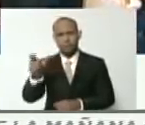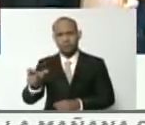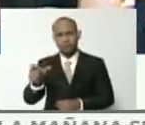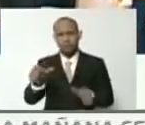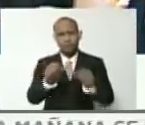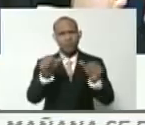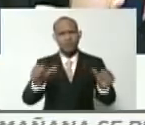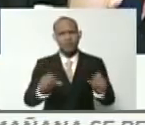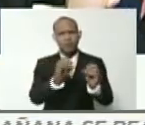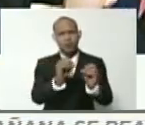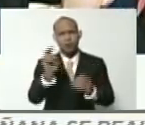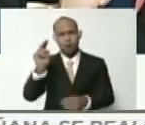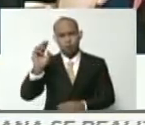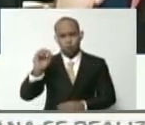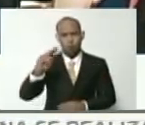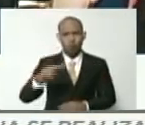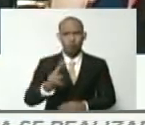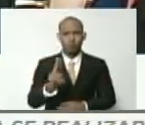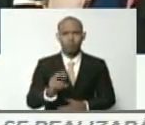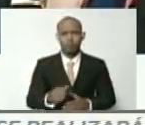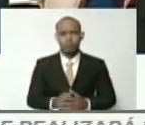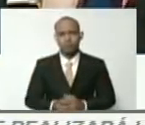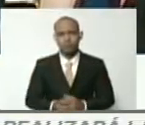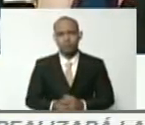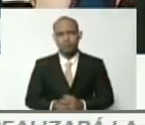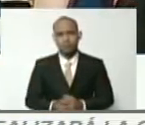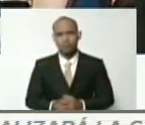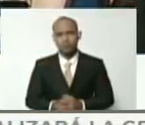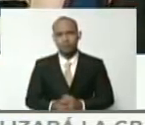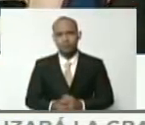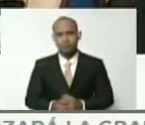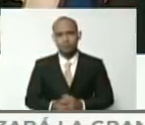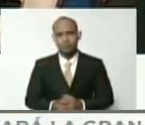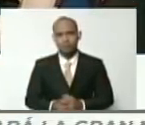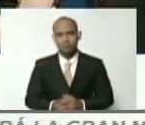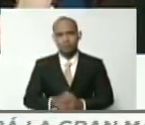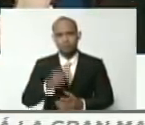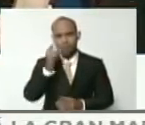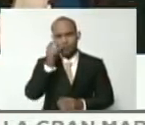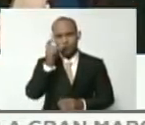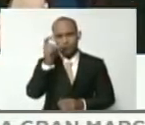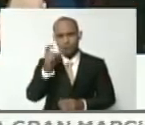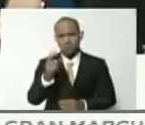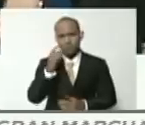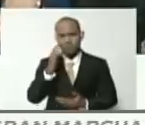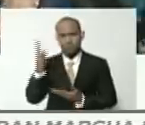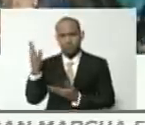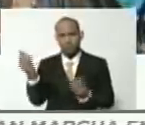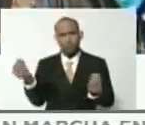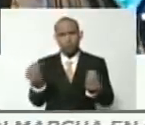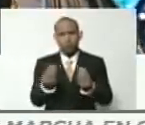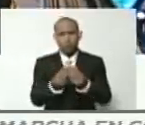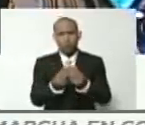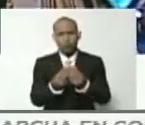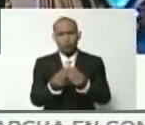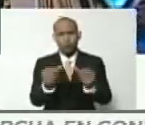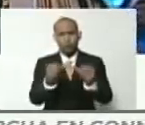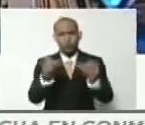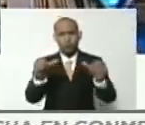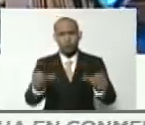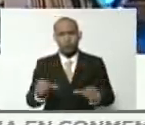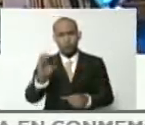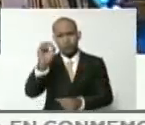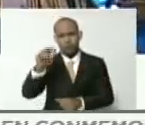de la Organización de las Naciones Unidas. El excelentísimo señor Peter Groman, junto al sistema de este